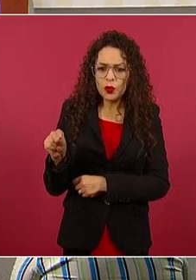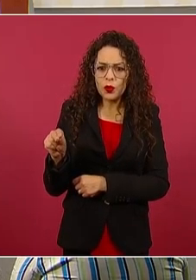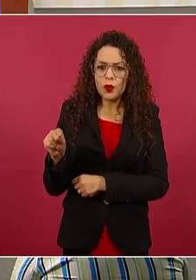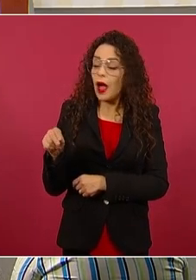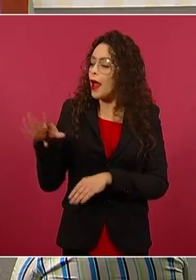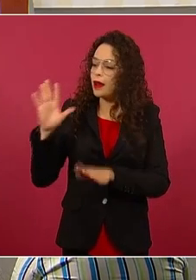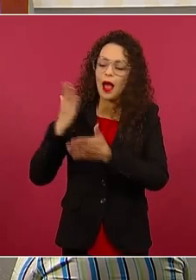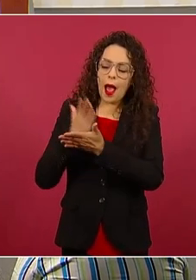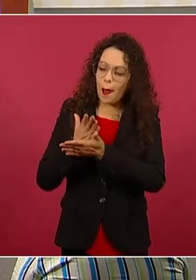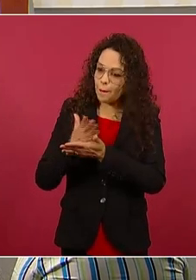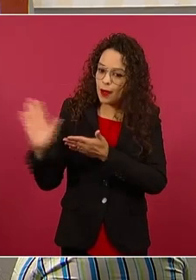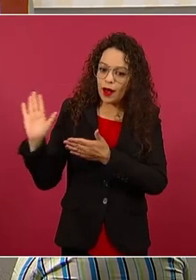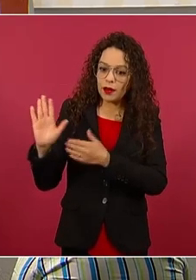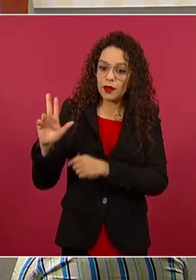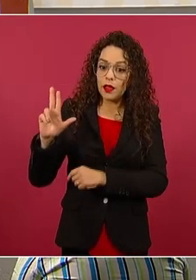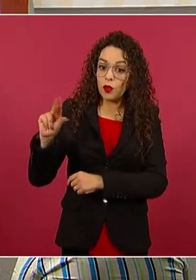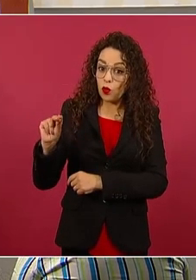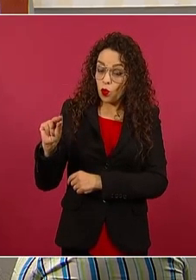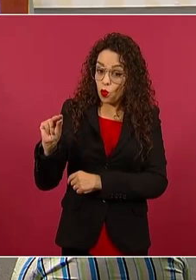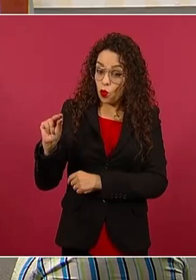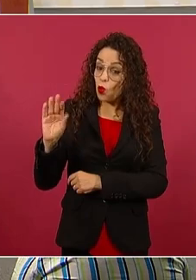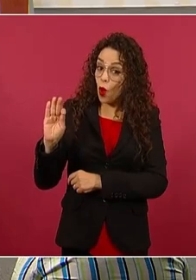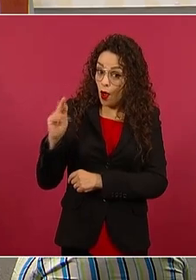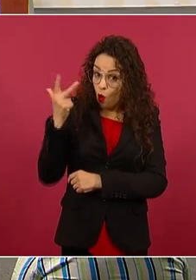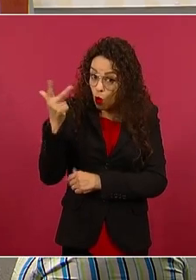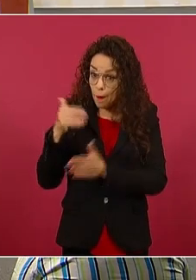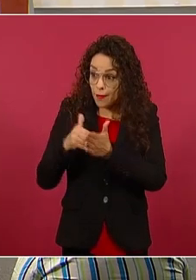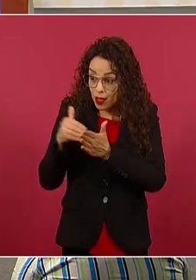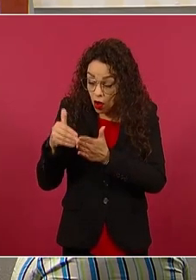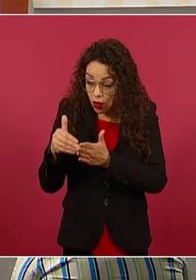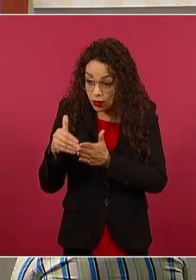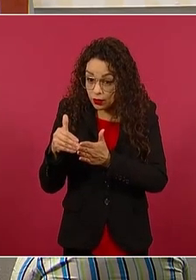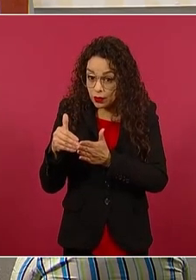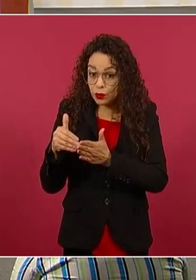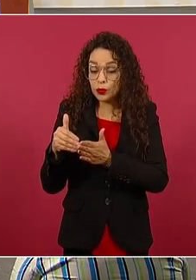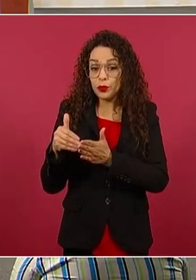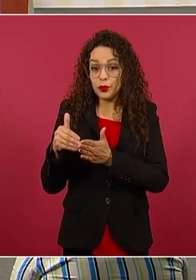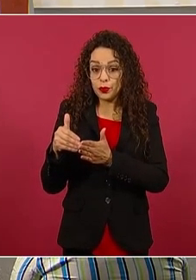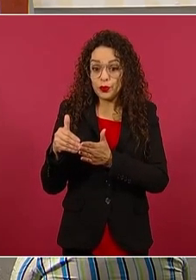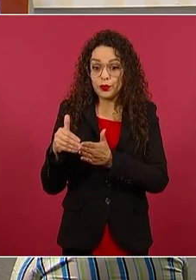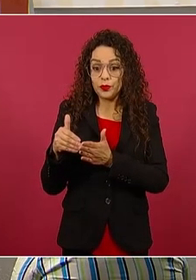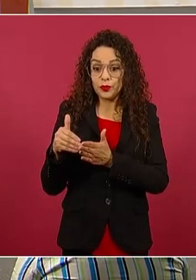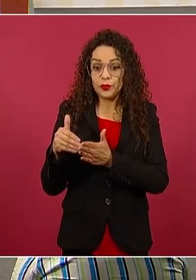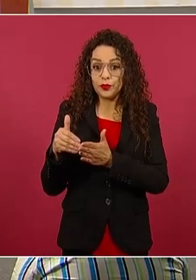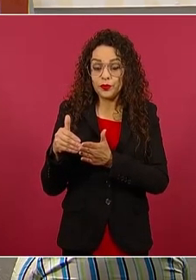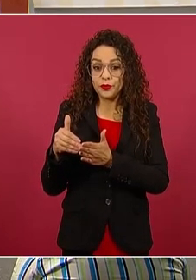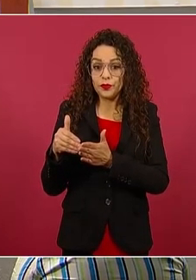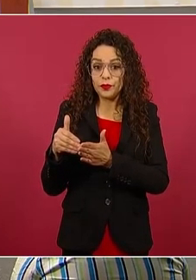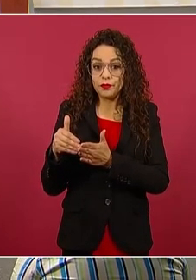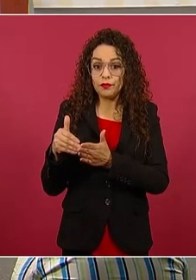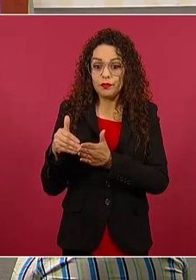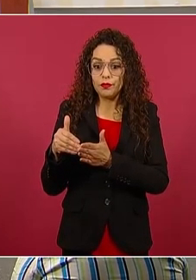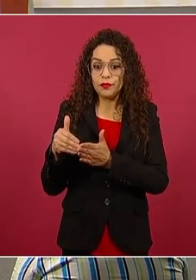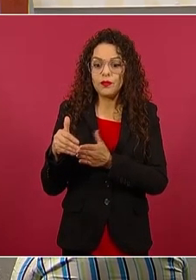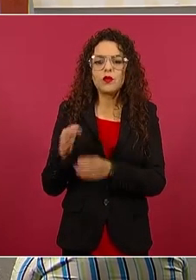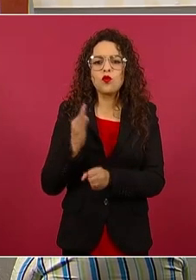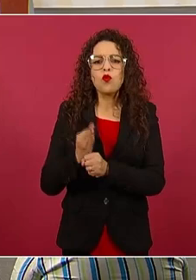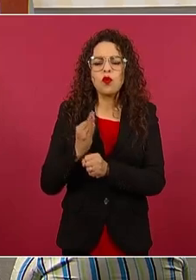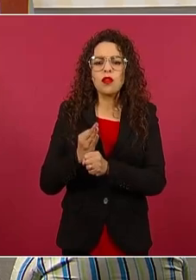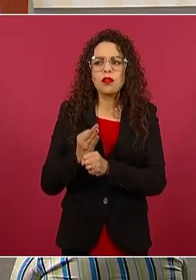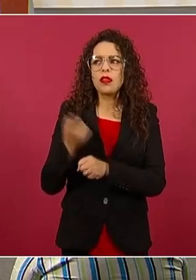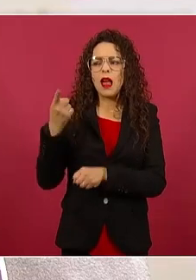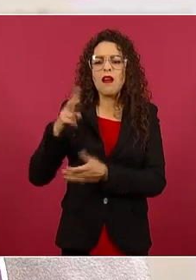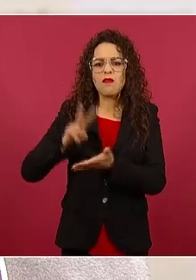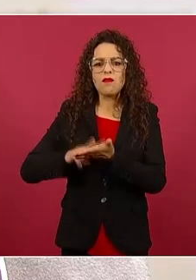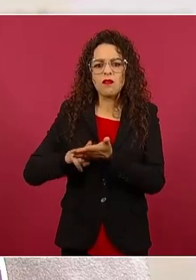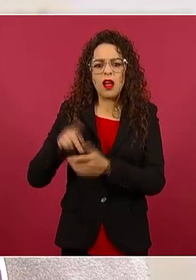Aparte, 48 millones. ¿Y cuánto vale actualmente